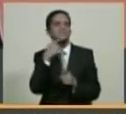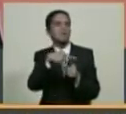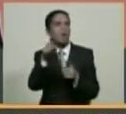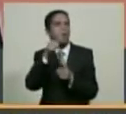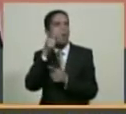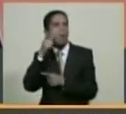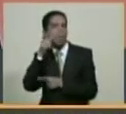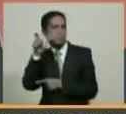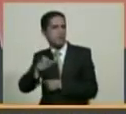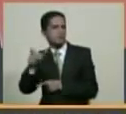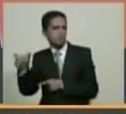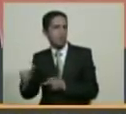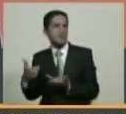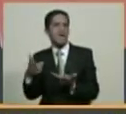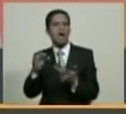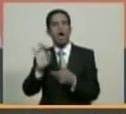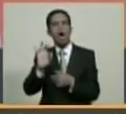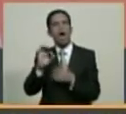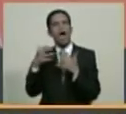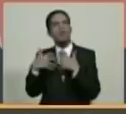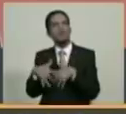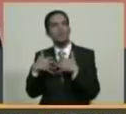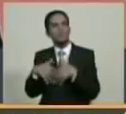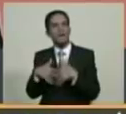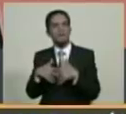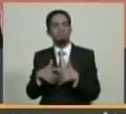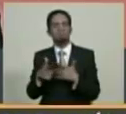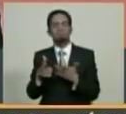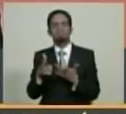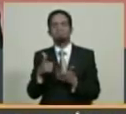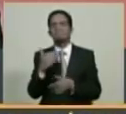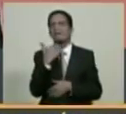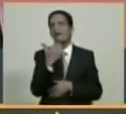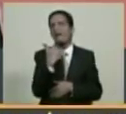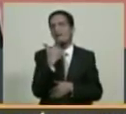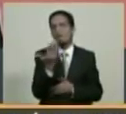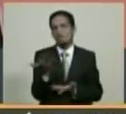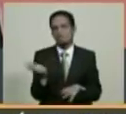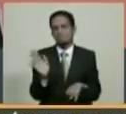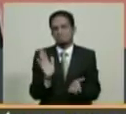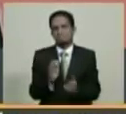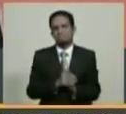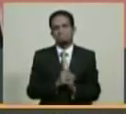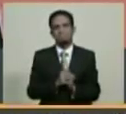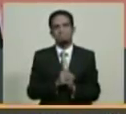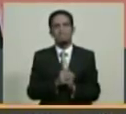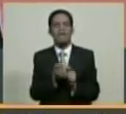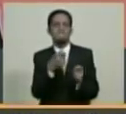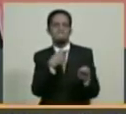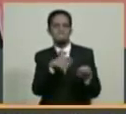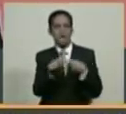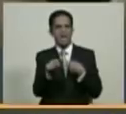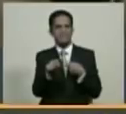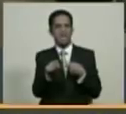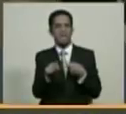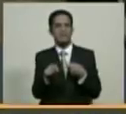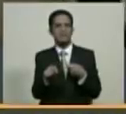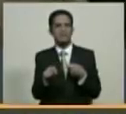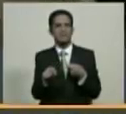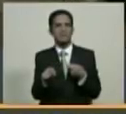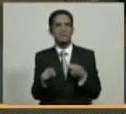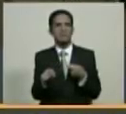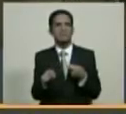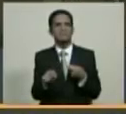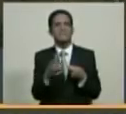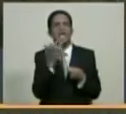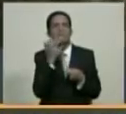de comercialización. Un producto X que se vendía semanalmente, pongo un